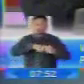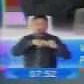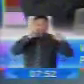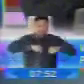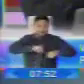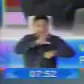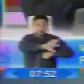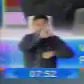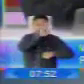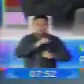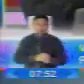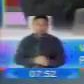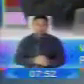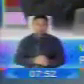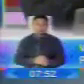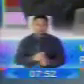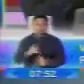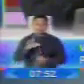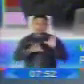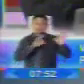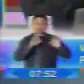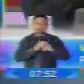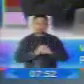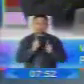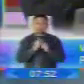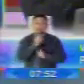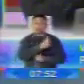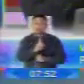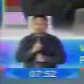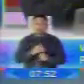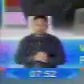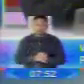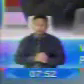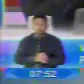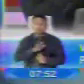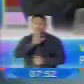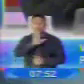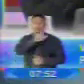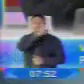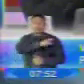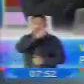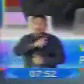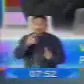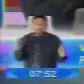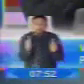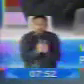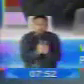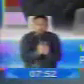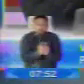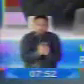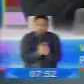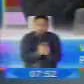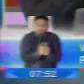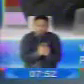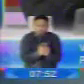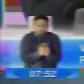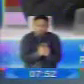escoge la terna que va a cada una de las candidaturas. Y son 5 personas que se juntan y que,